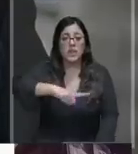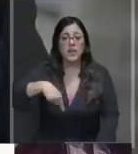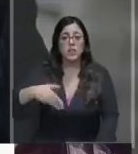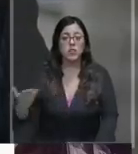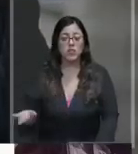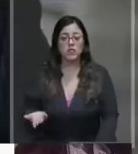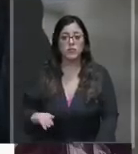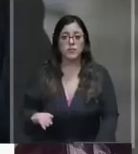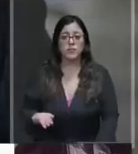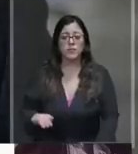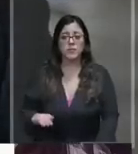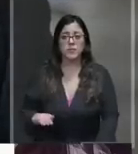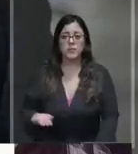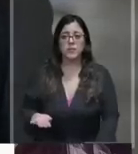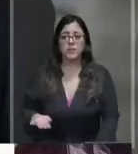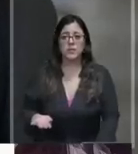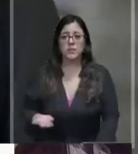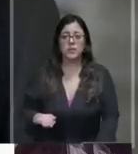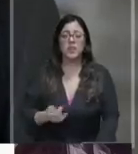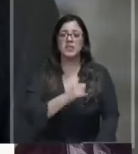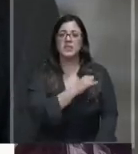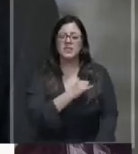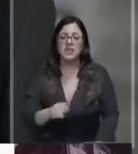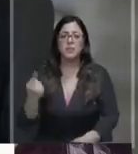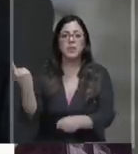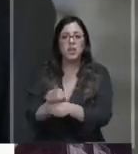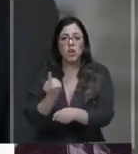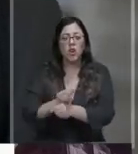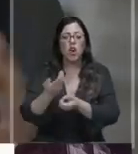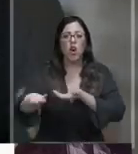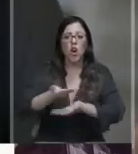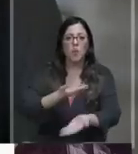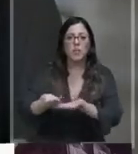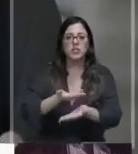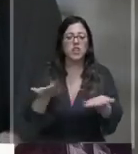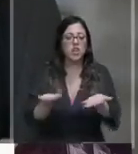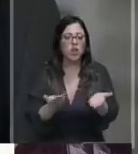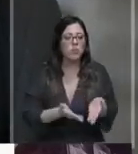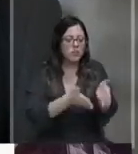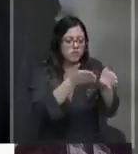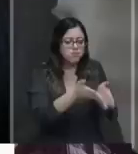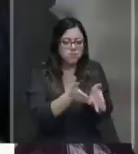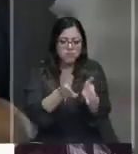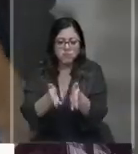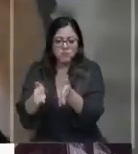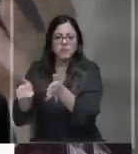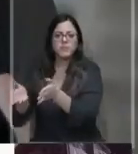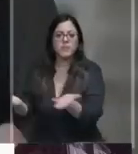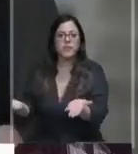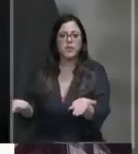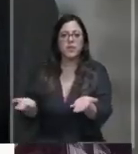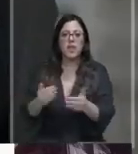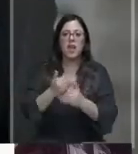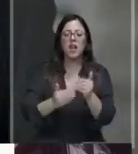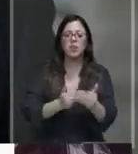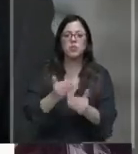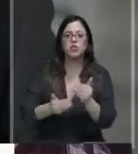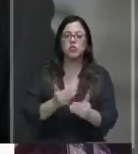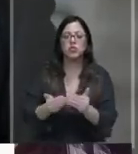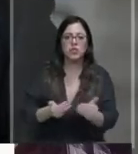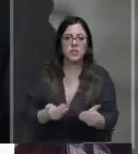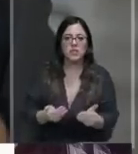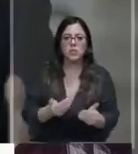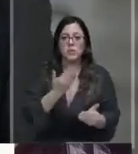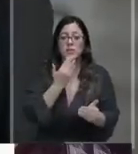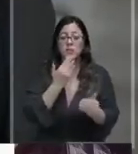siempre fue la conversación y fue cómo se estructuró todo el proceso y